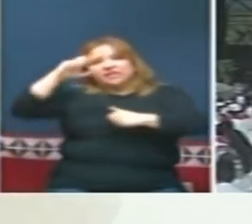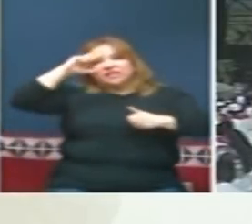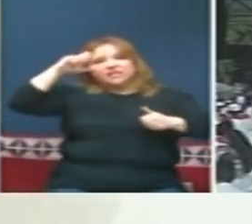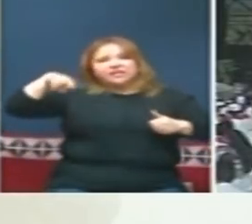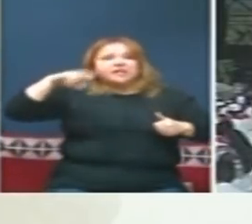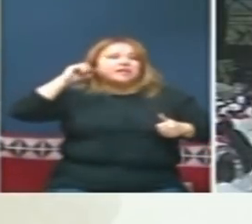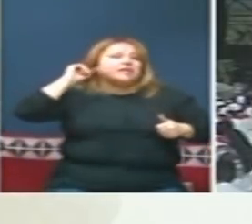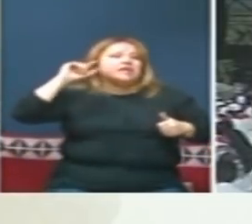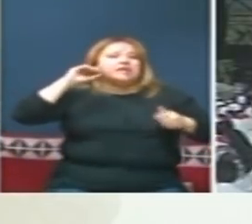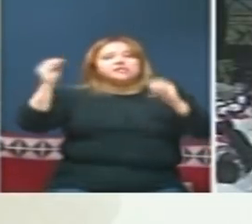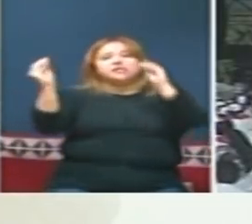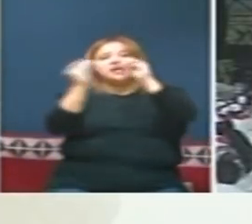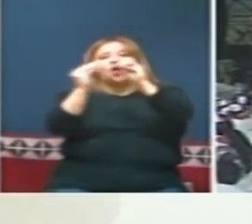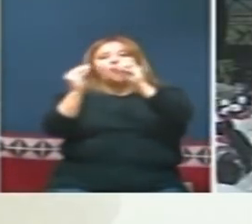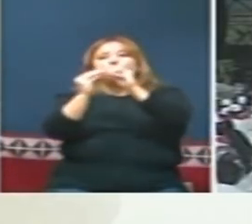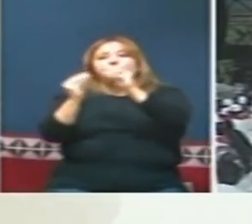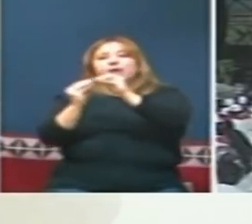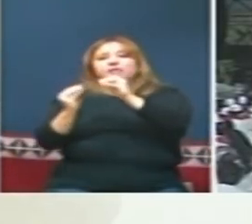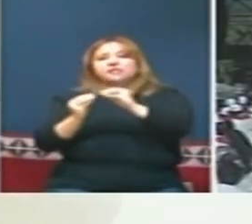y compañeros mártires.